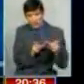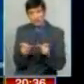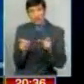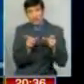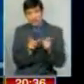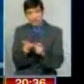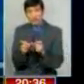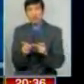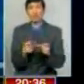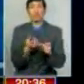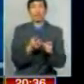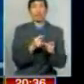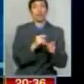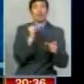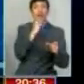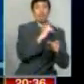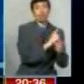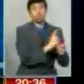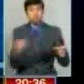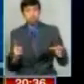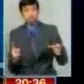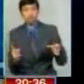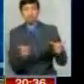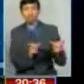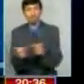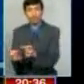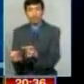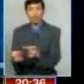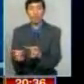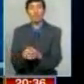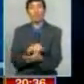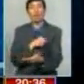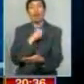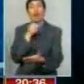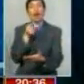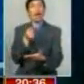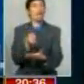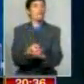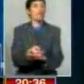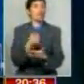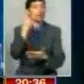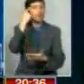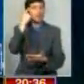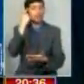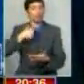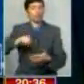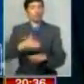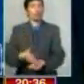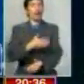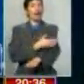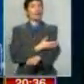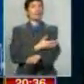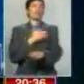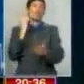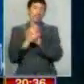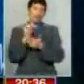contragolpes importantes, y lo resolvimos al final, un partido que a lo mejor teníamos que haber resuelto mucho antes.